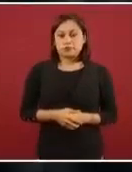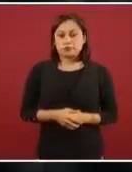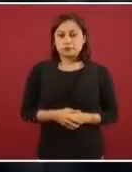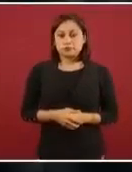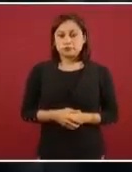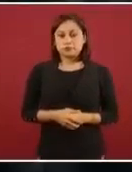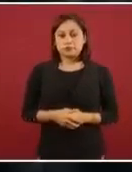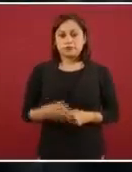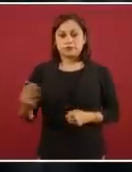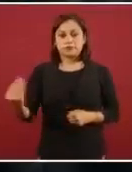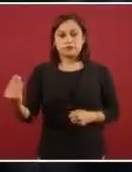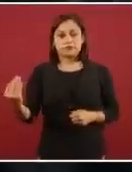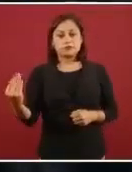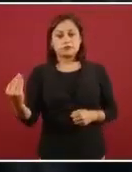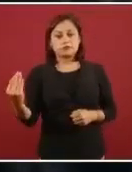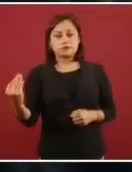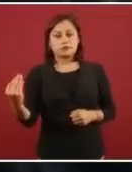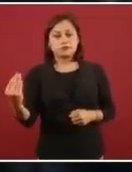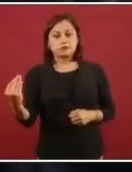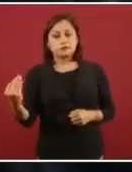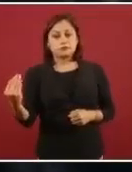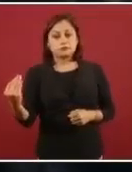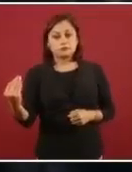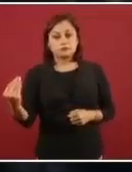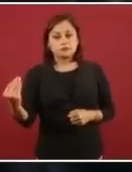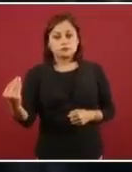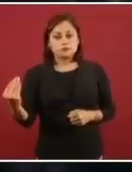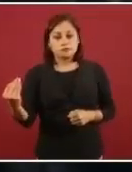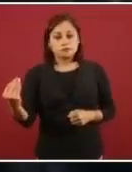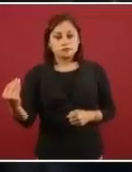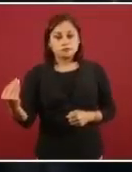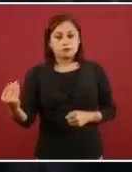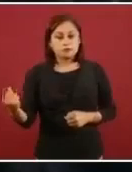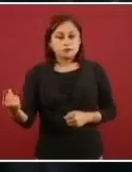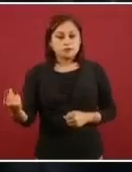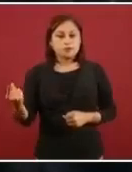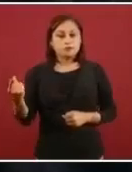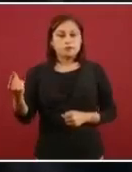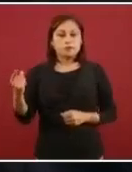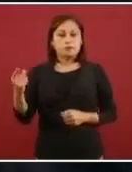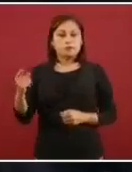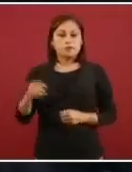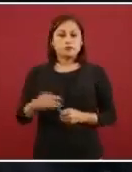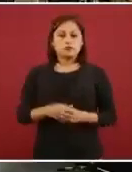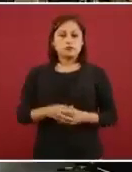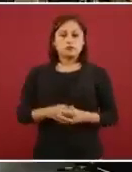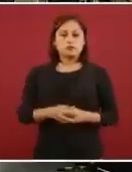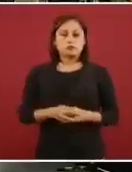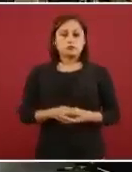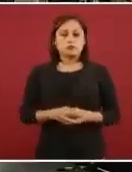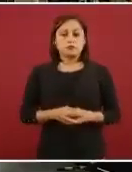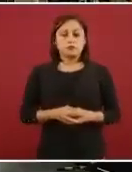¿Va a haber representantes de la sociedad civil en esta reunión? No, no creo que no, son familiares, sí.